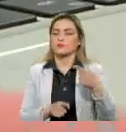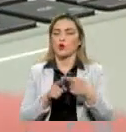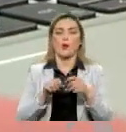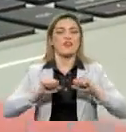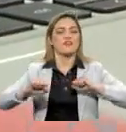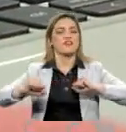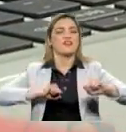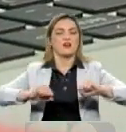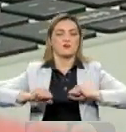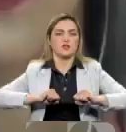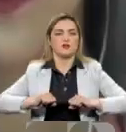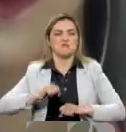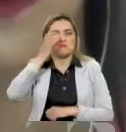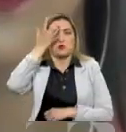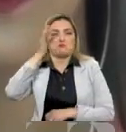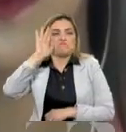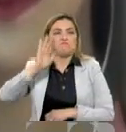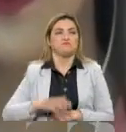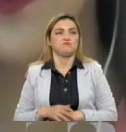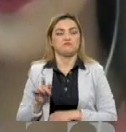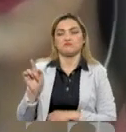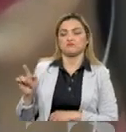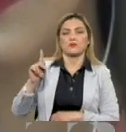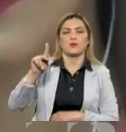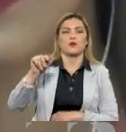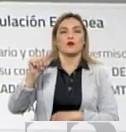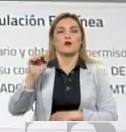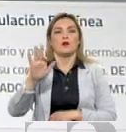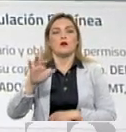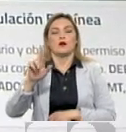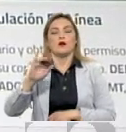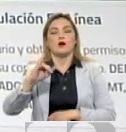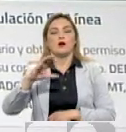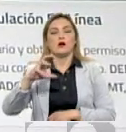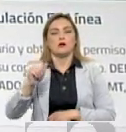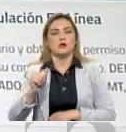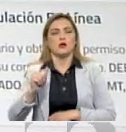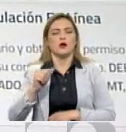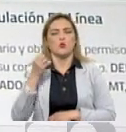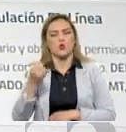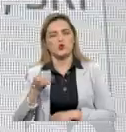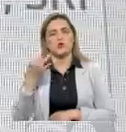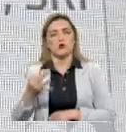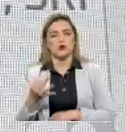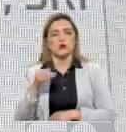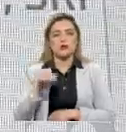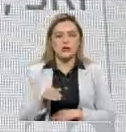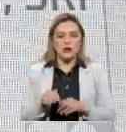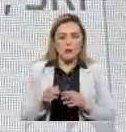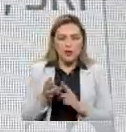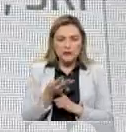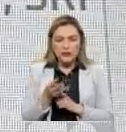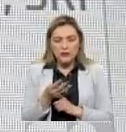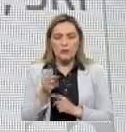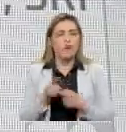realizar el trámite sin entender el porqué. Ese es el caso de Patricia Zavala. Ella intentó en varias ocasiones realizar el procedimiento en línea, pero